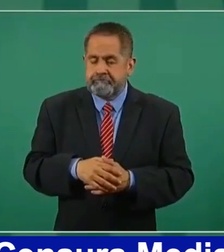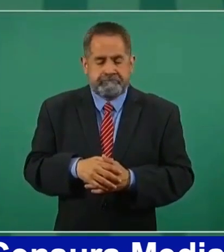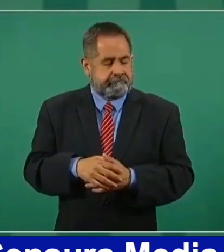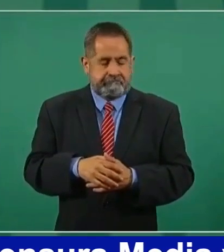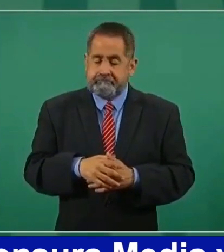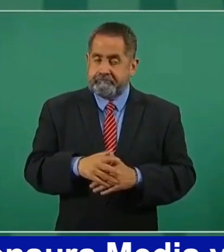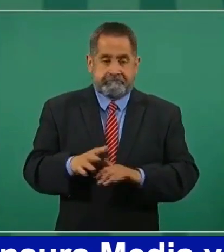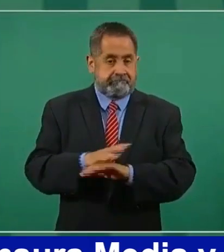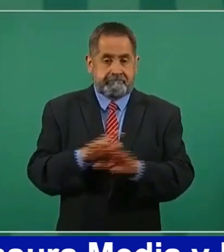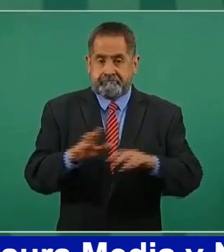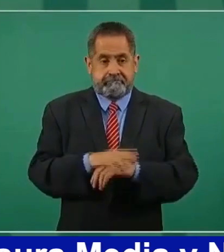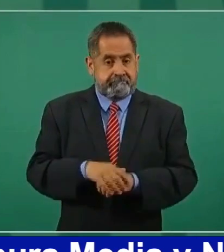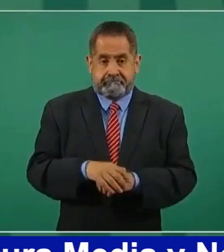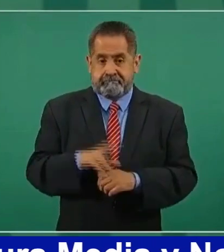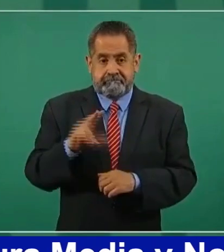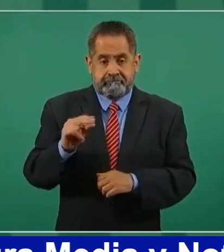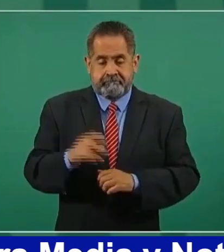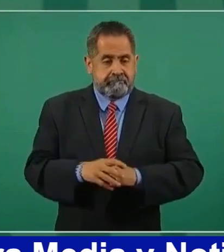No,